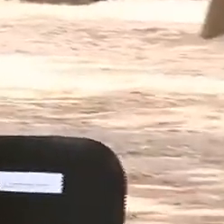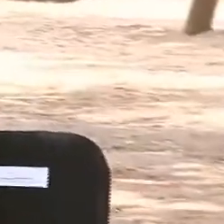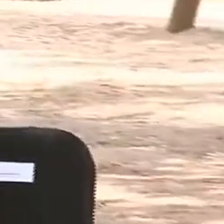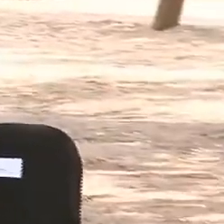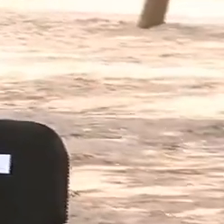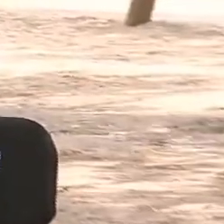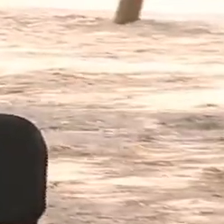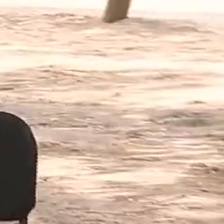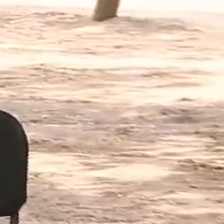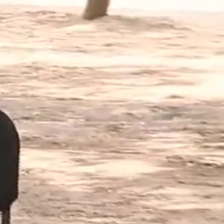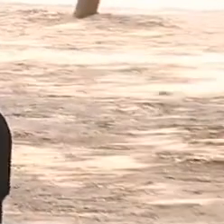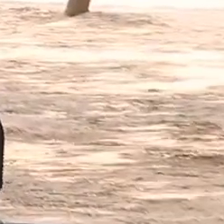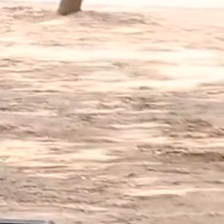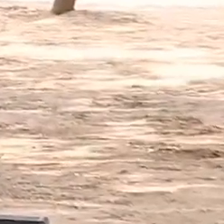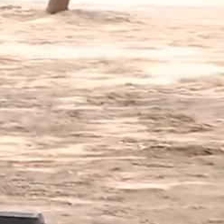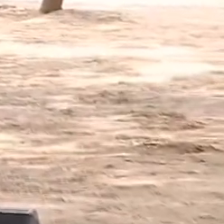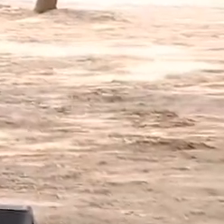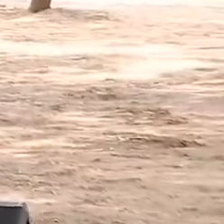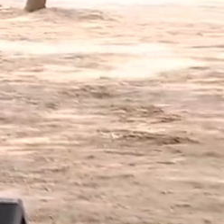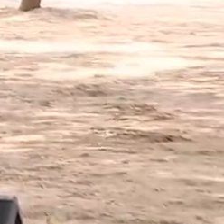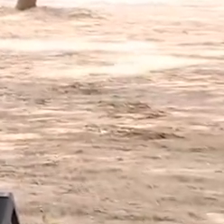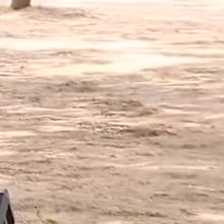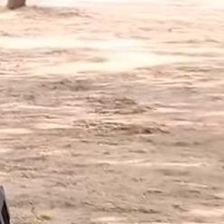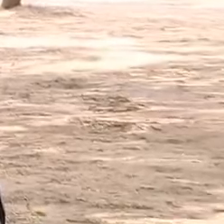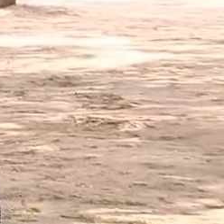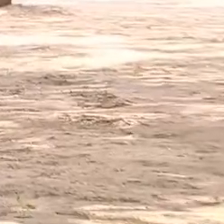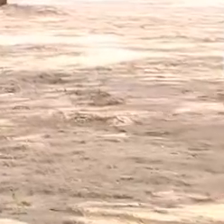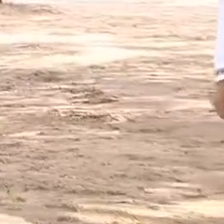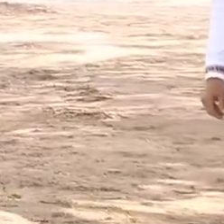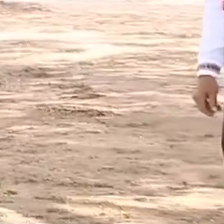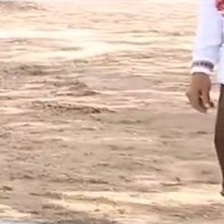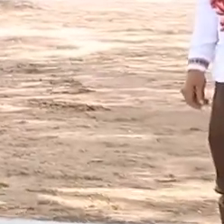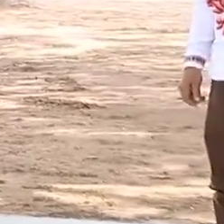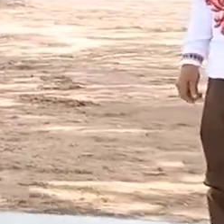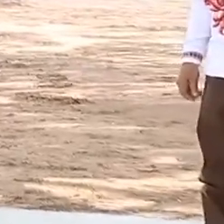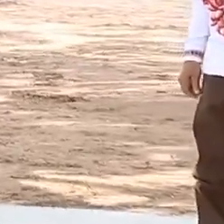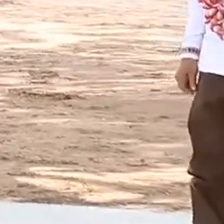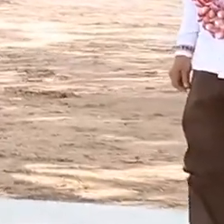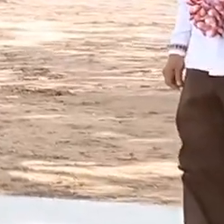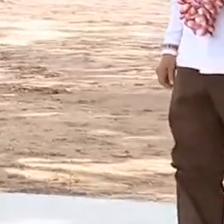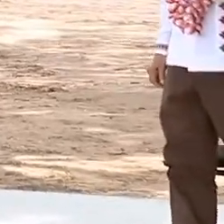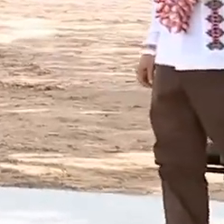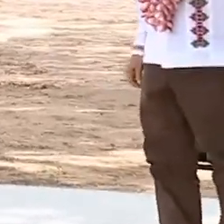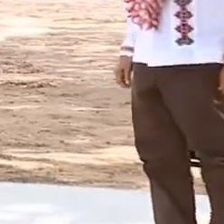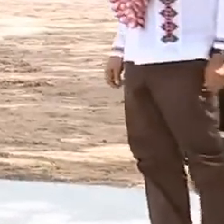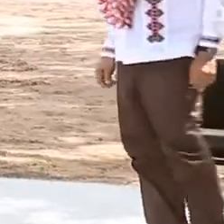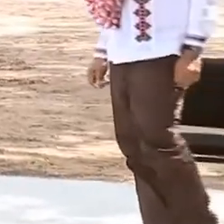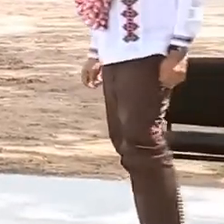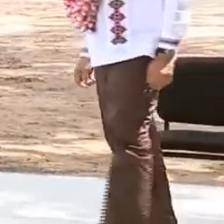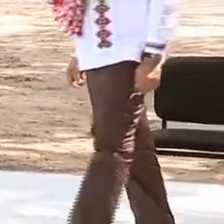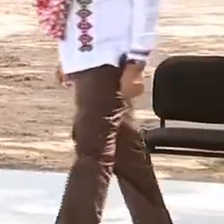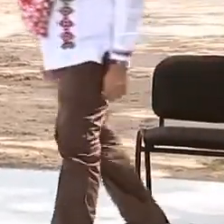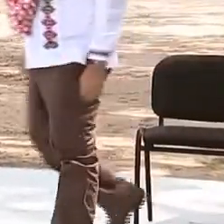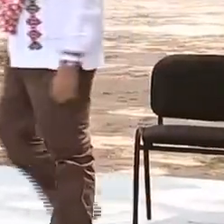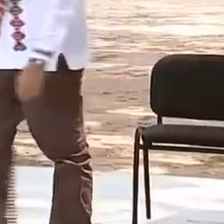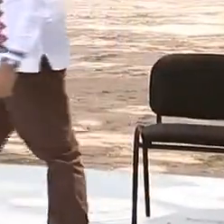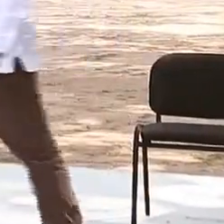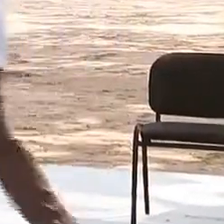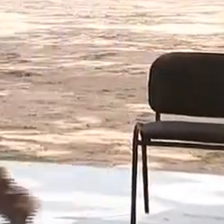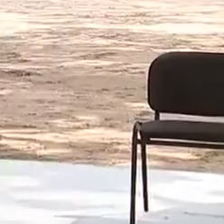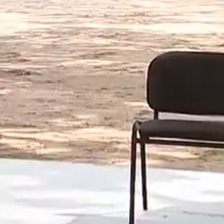Les pedimos ocupen sus lugares para escuchar el mensaje que nos dirige el presidente constitucional de los Estados Unidos